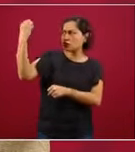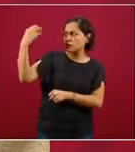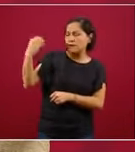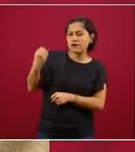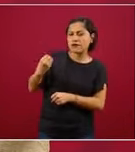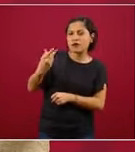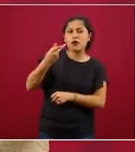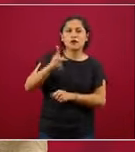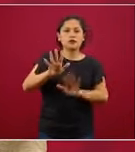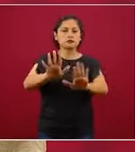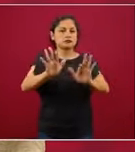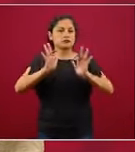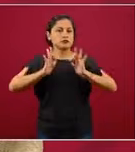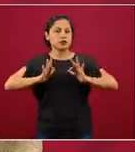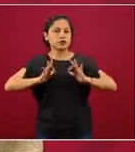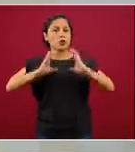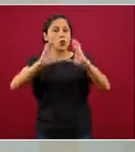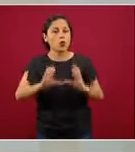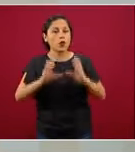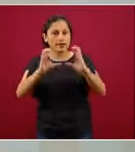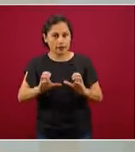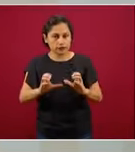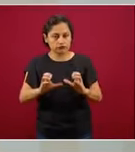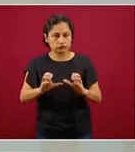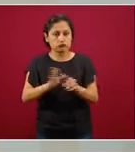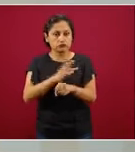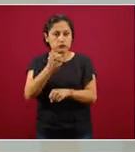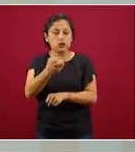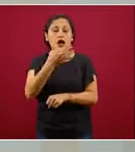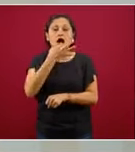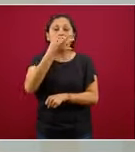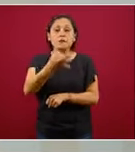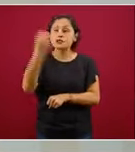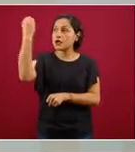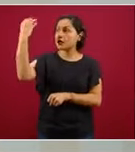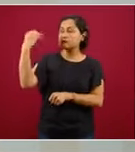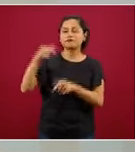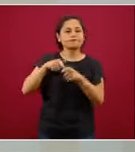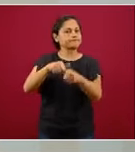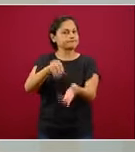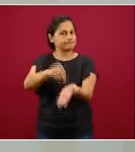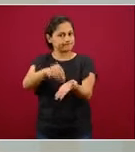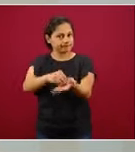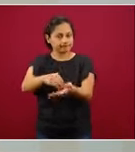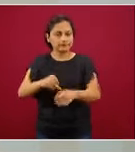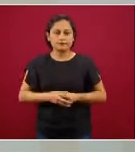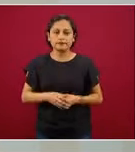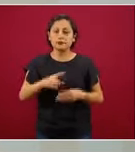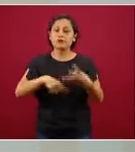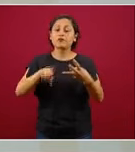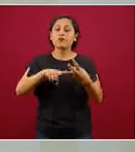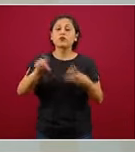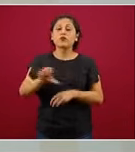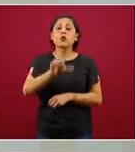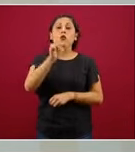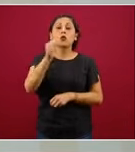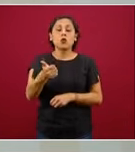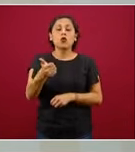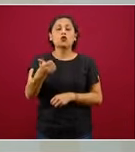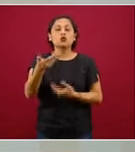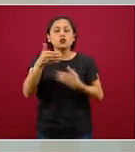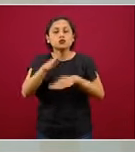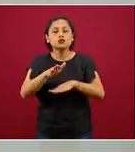para tener el máximo criterio de precaución. Y tercero, sobre la periodicidad, también hubo una confusión